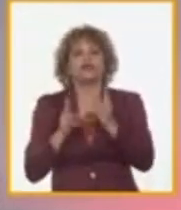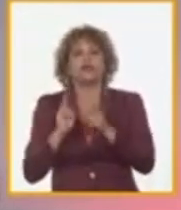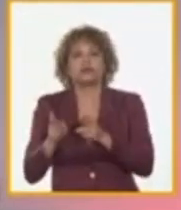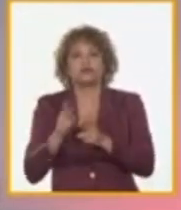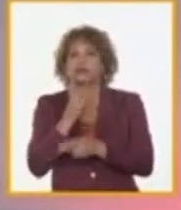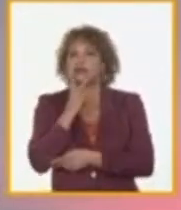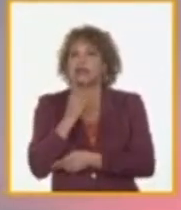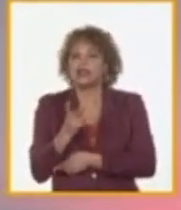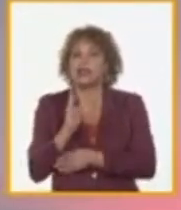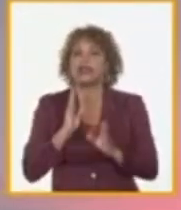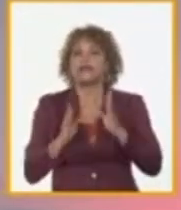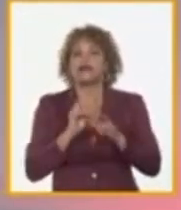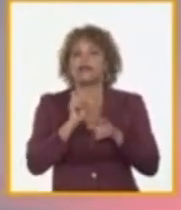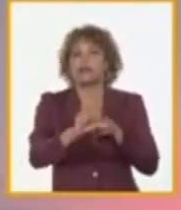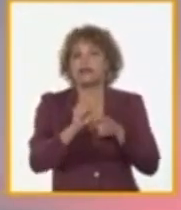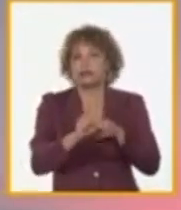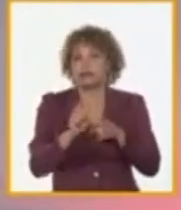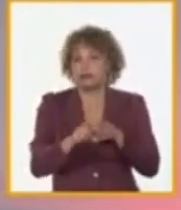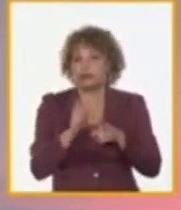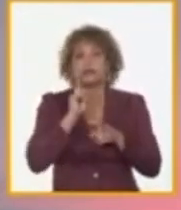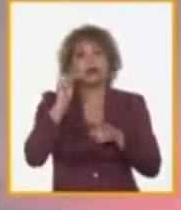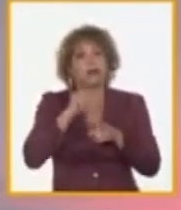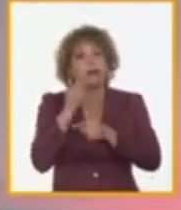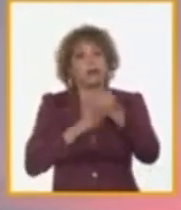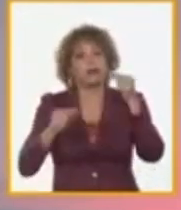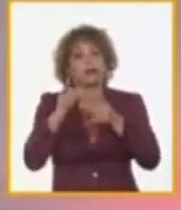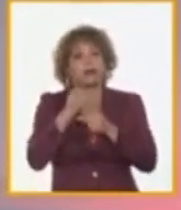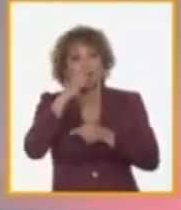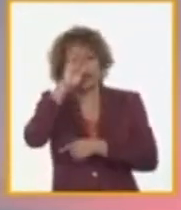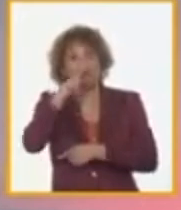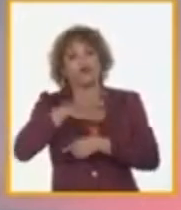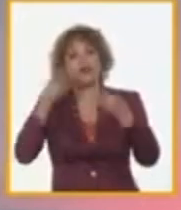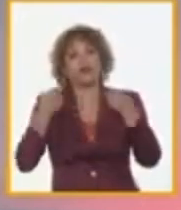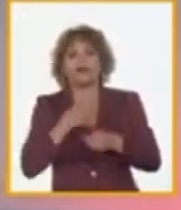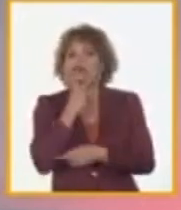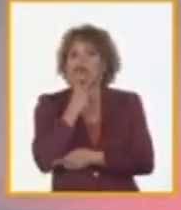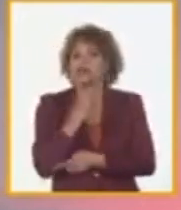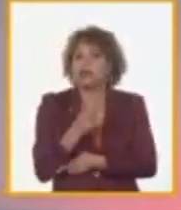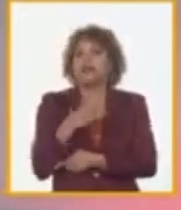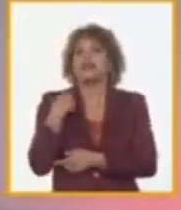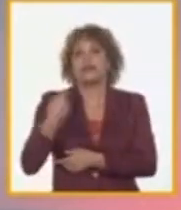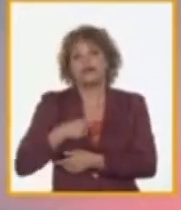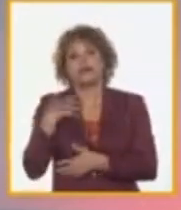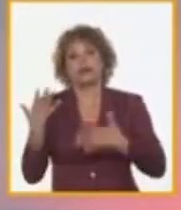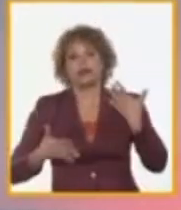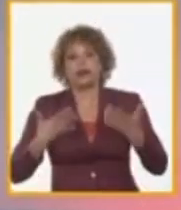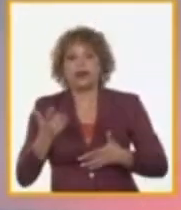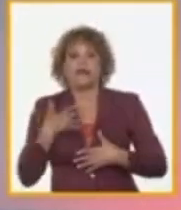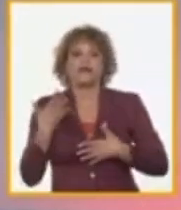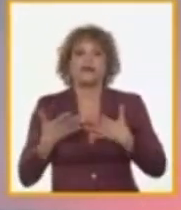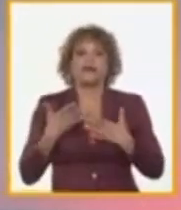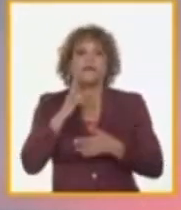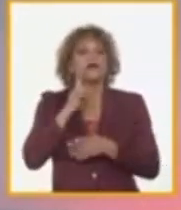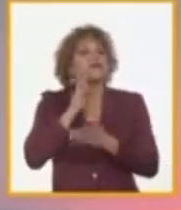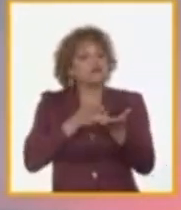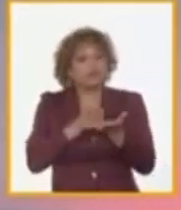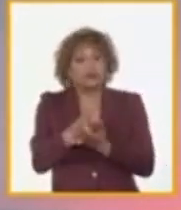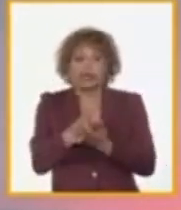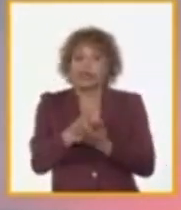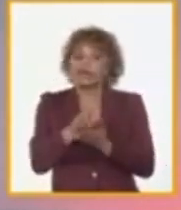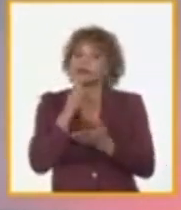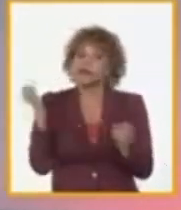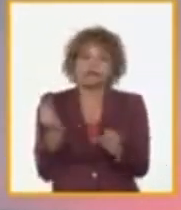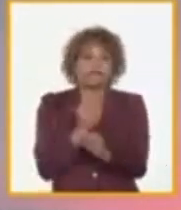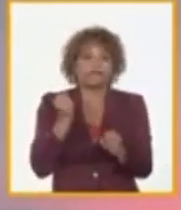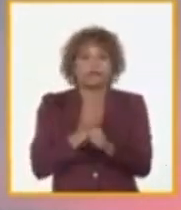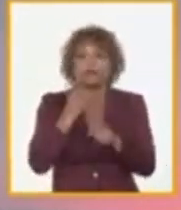productivo no tenemos unas juventudes conectadas sabemos que hay prioridades de para Hay que seguir atendiendo hay que recrearse hay que pasarla bien hay que divertirse pero hay que seguir trabajando eh